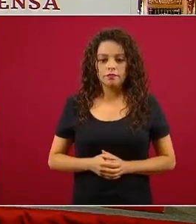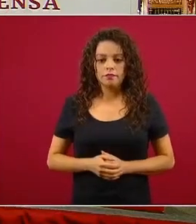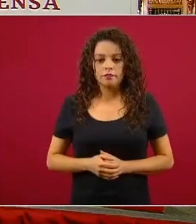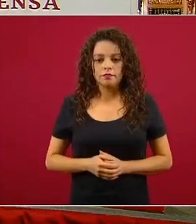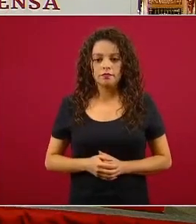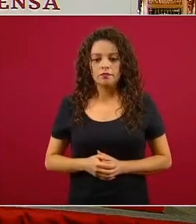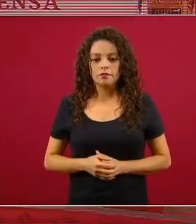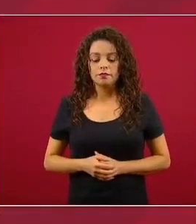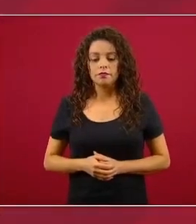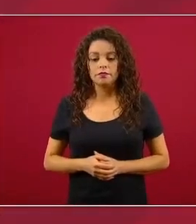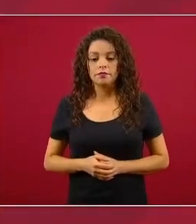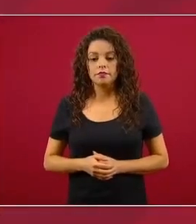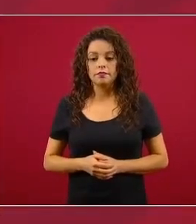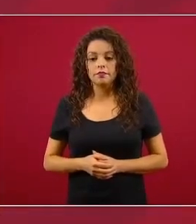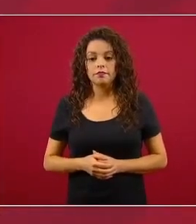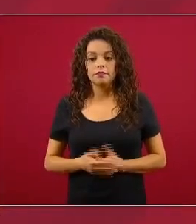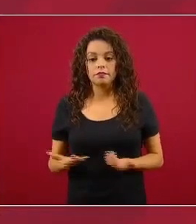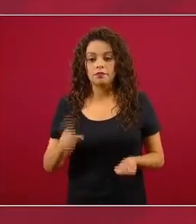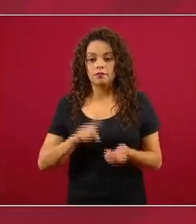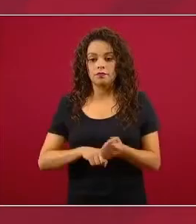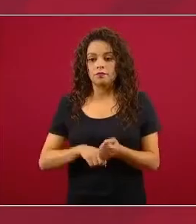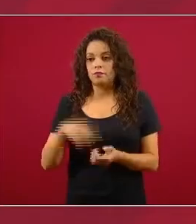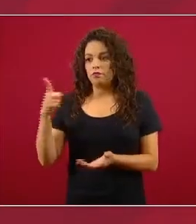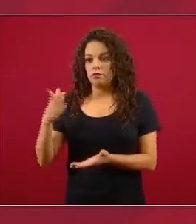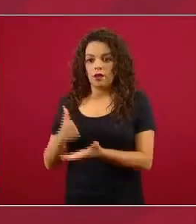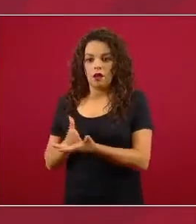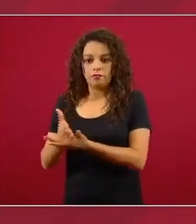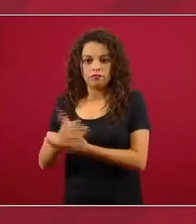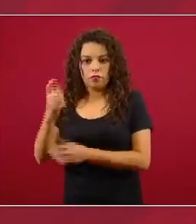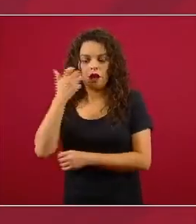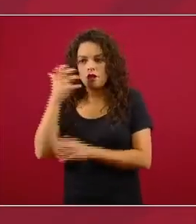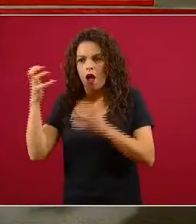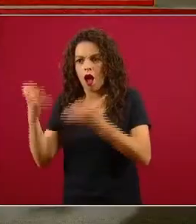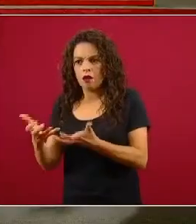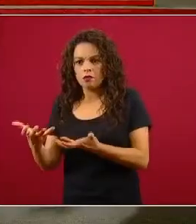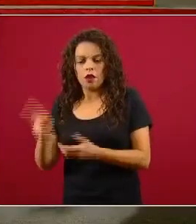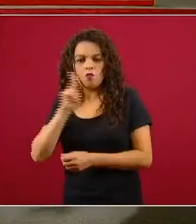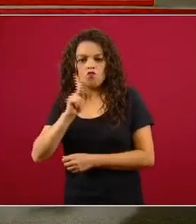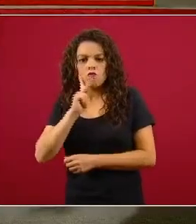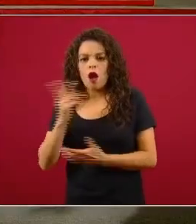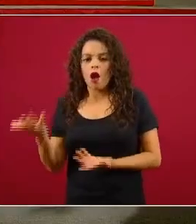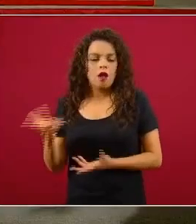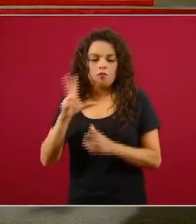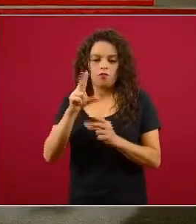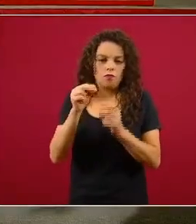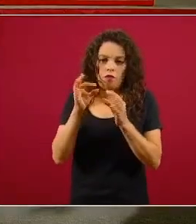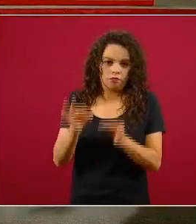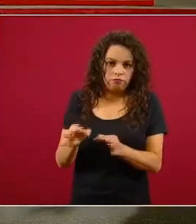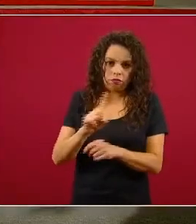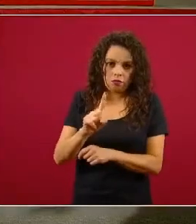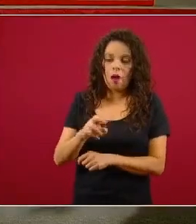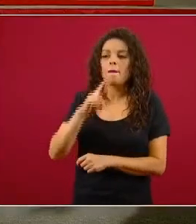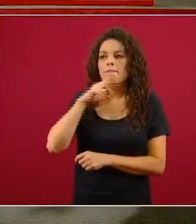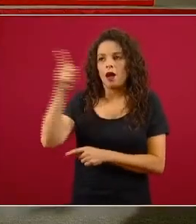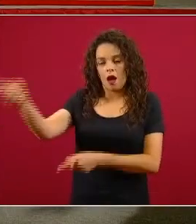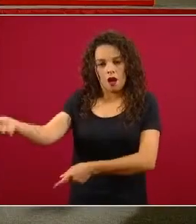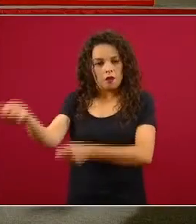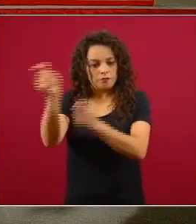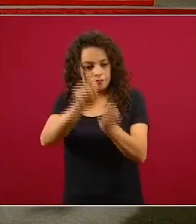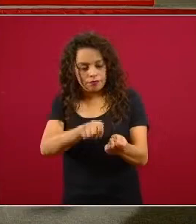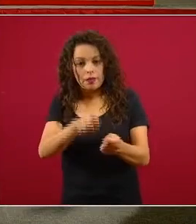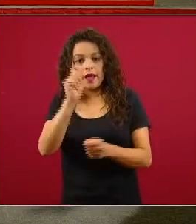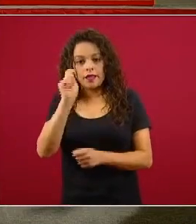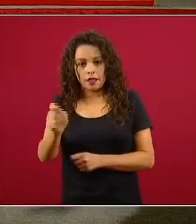una invasión de atribuciones si quisiera organizar ensayos clínicos, no es desde luego la intención, y entonces lo transfiere a